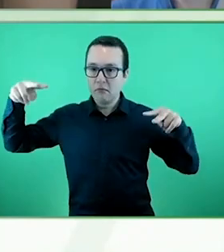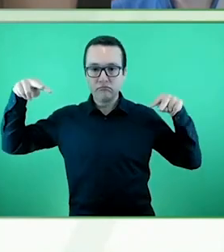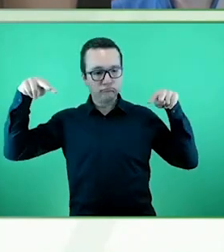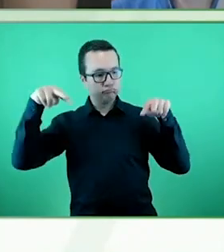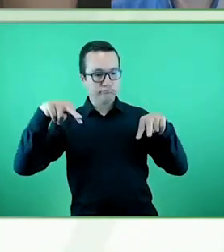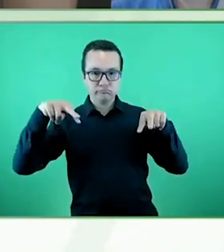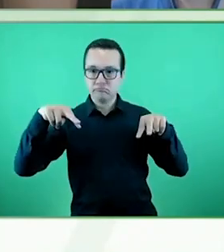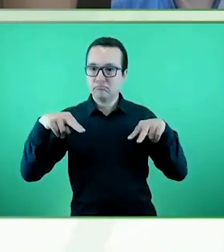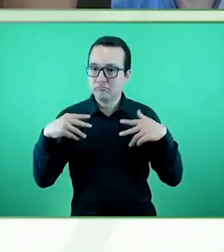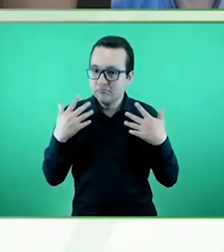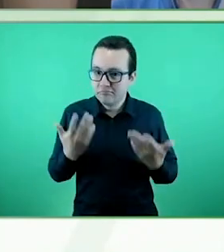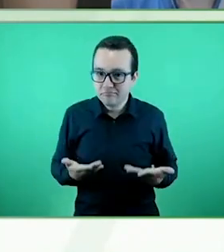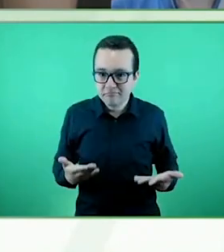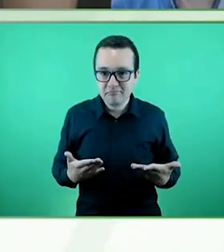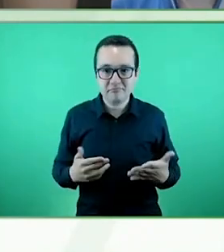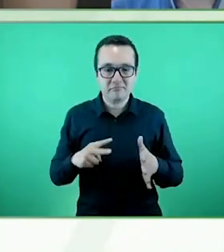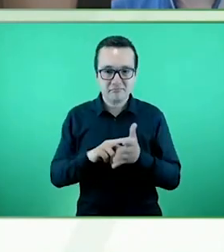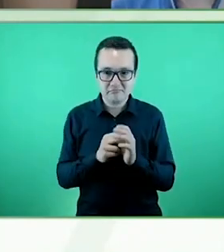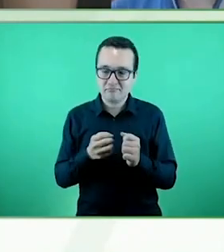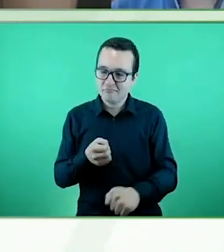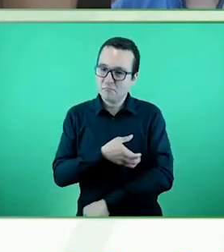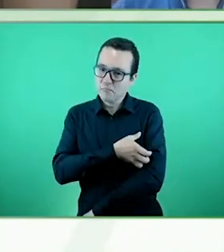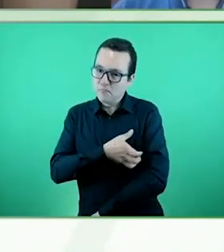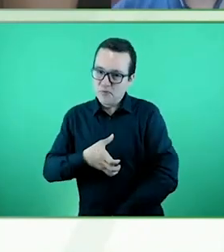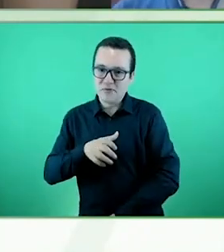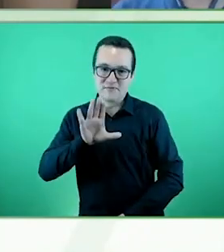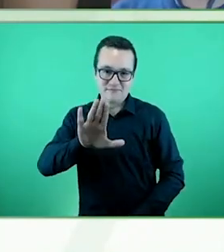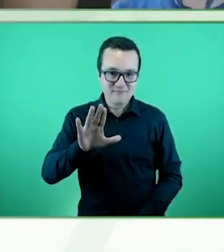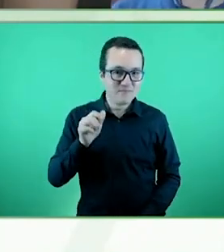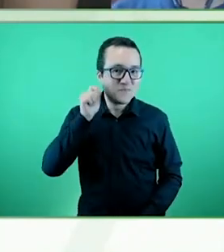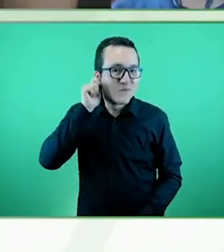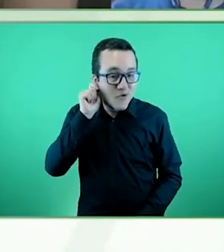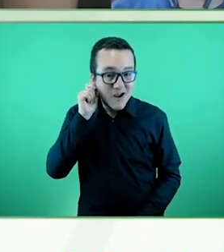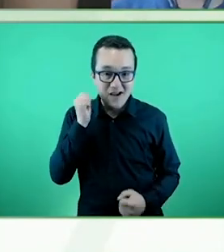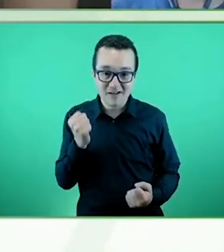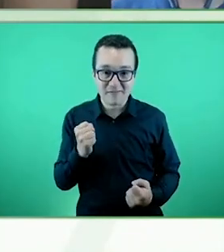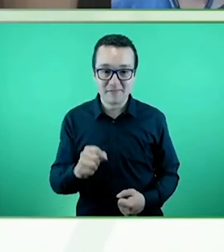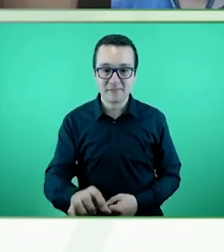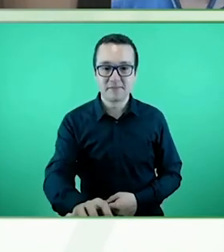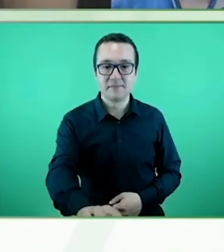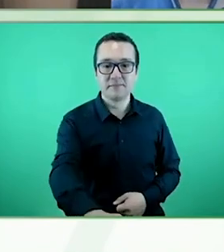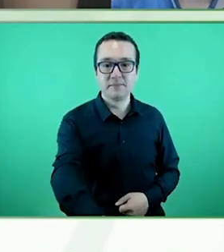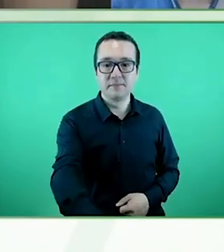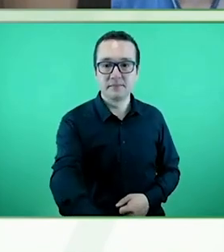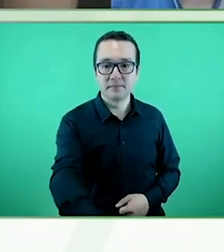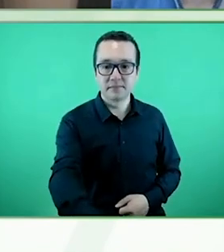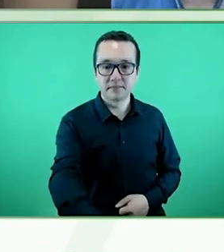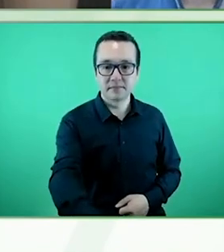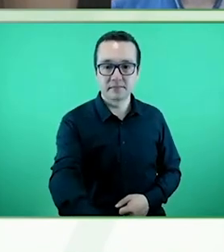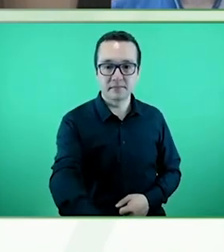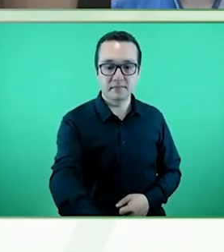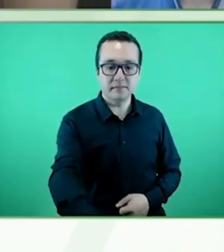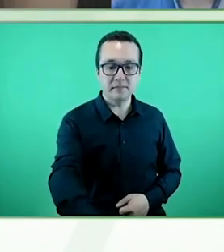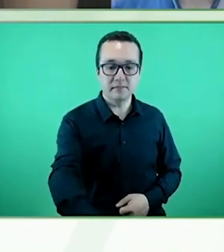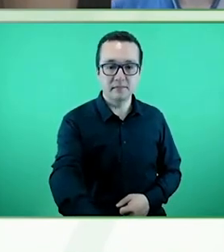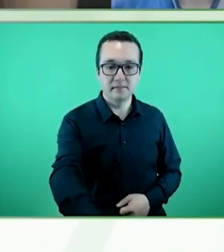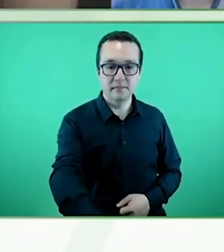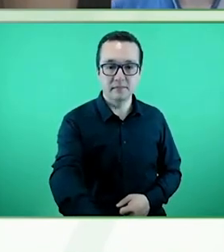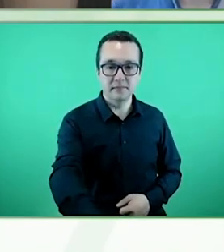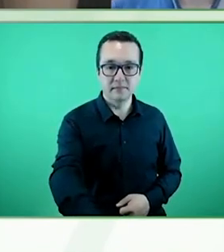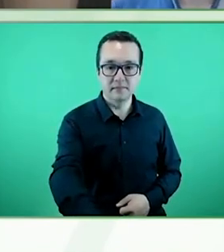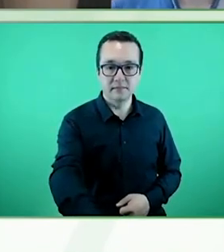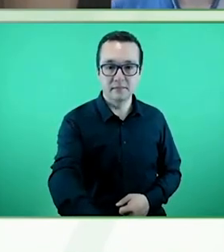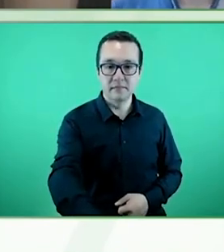ese poder femenino que muchas veces pasa desapercibido y que muchas veces, como vamos a poder ver en sesiones como